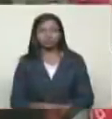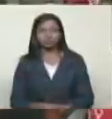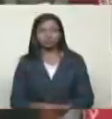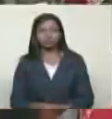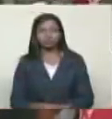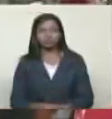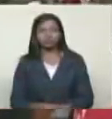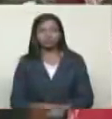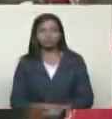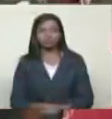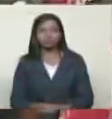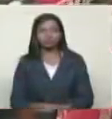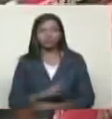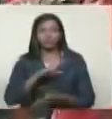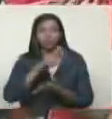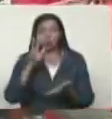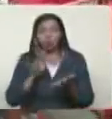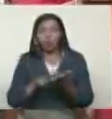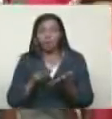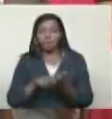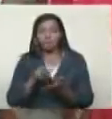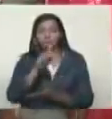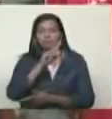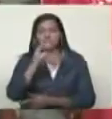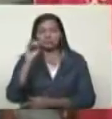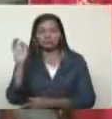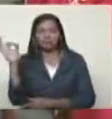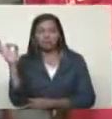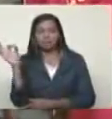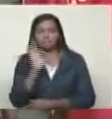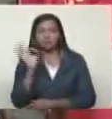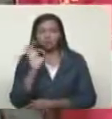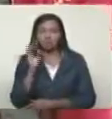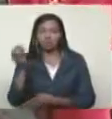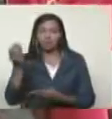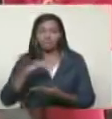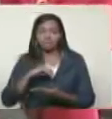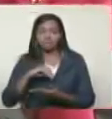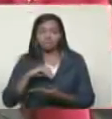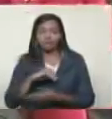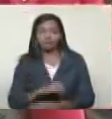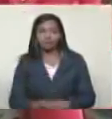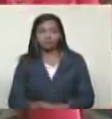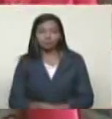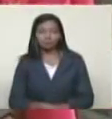Así podemos cumplir el 100%. Y más.